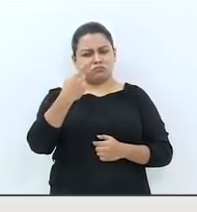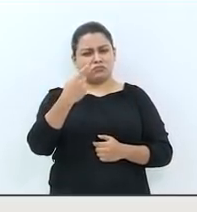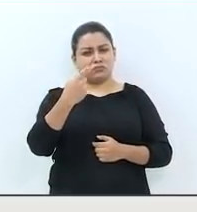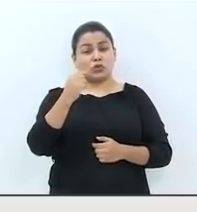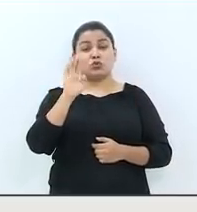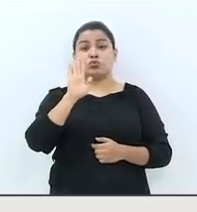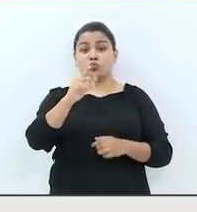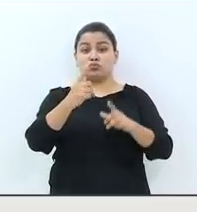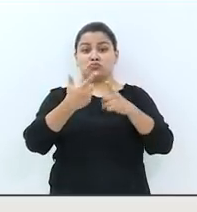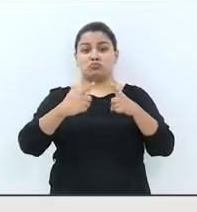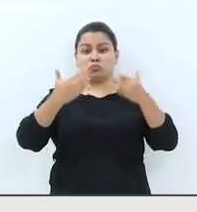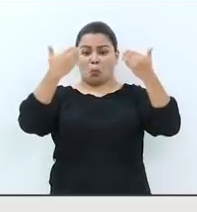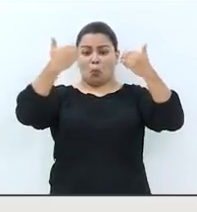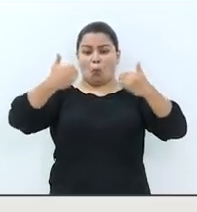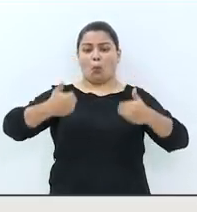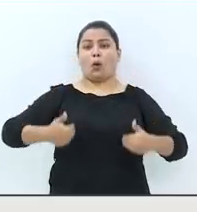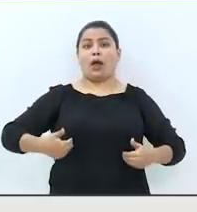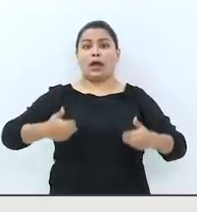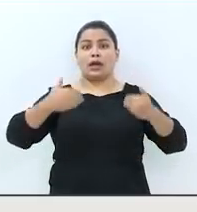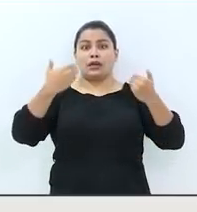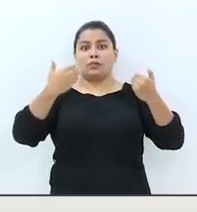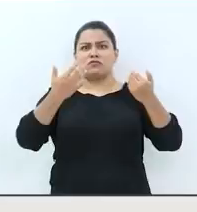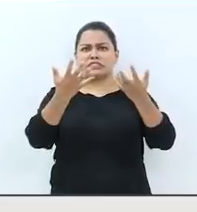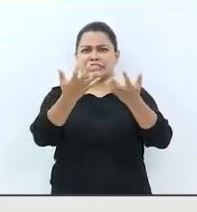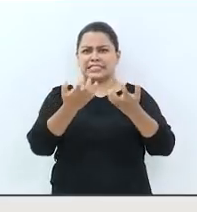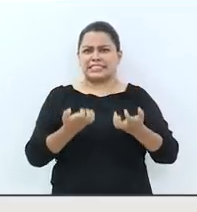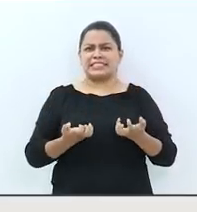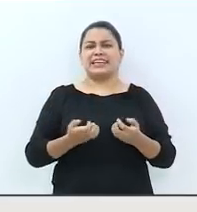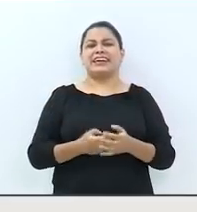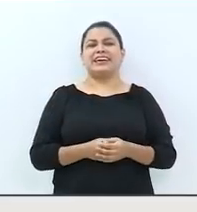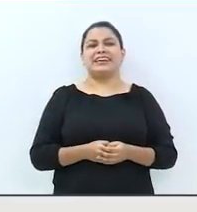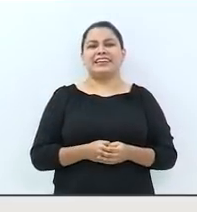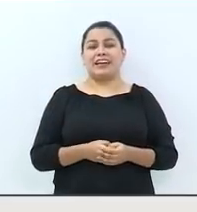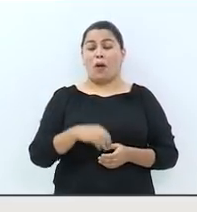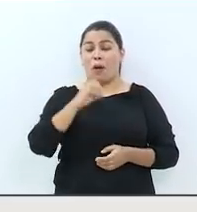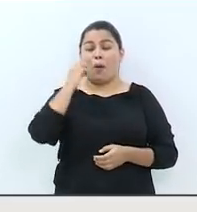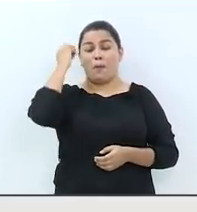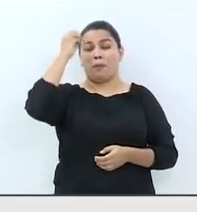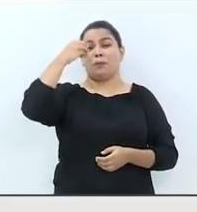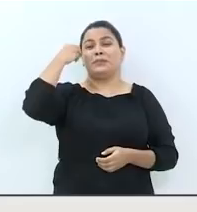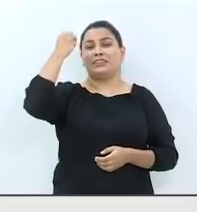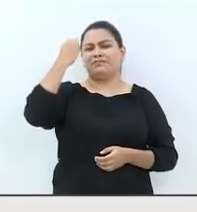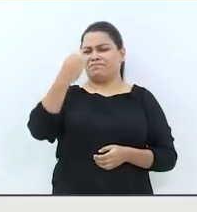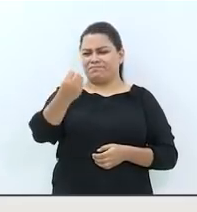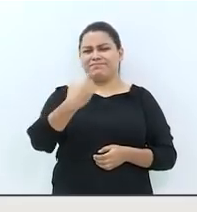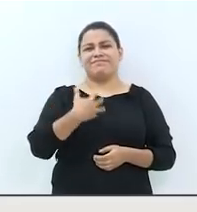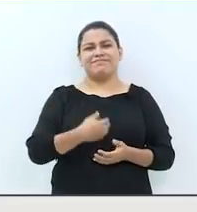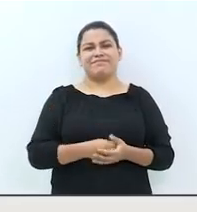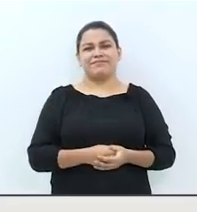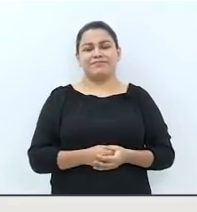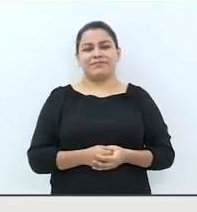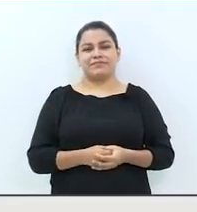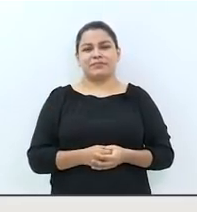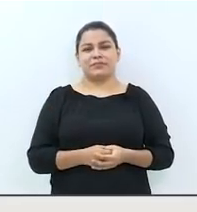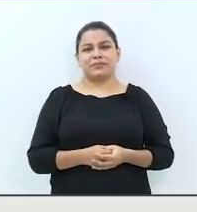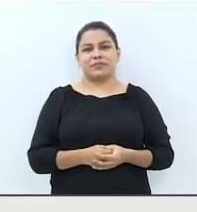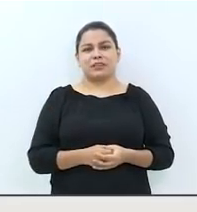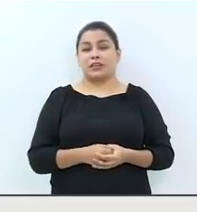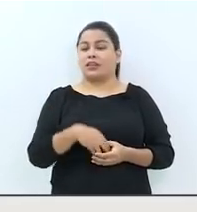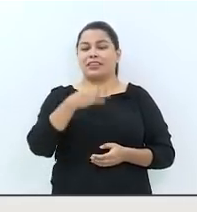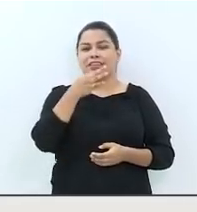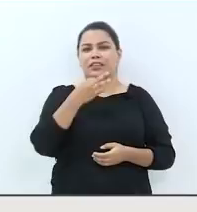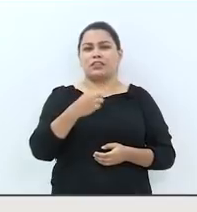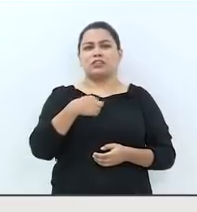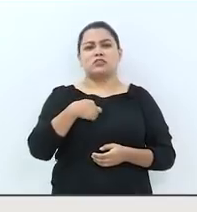que su lenguaje corporal nos sugiere que quiere retroalimentar. El micrófono es todo suyo. Cuéntanos, por favor. Sí, Carlos. Es que,